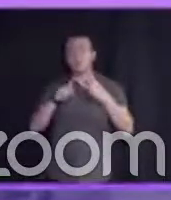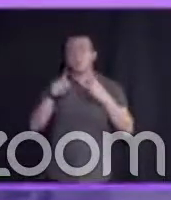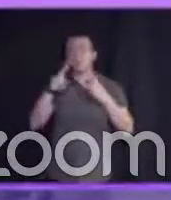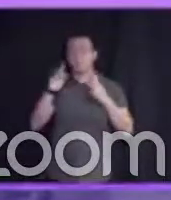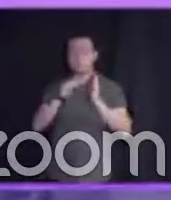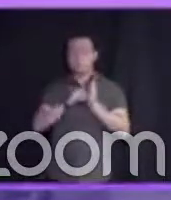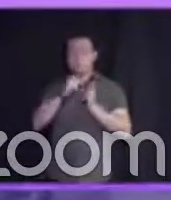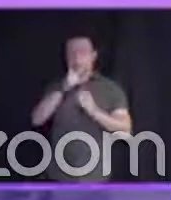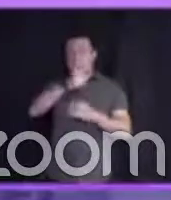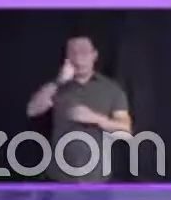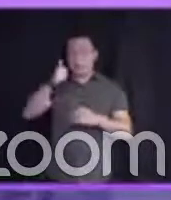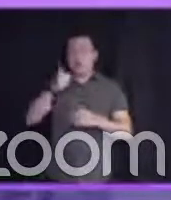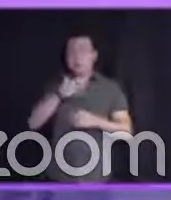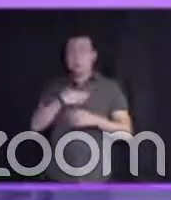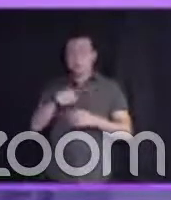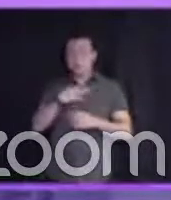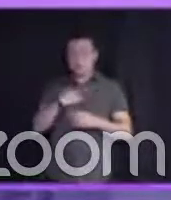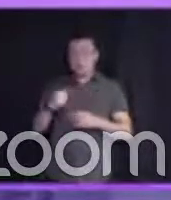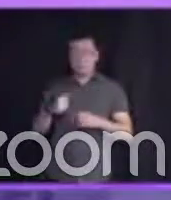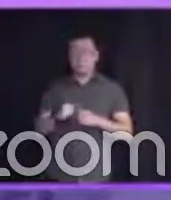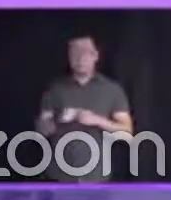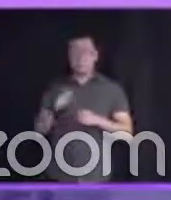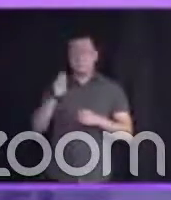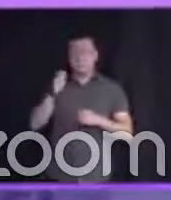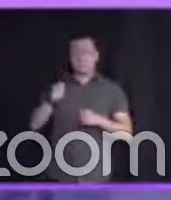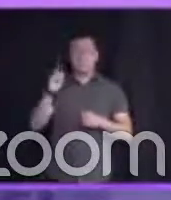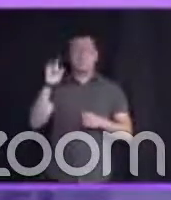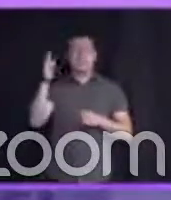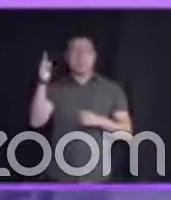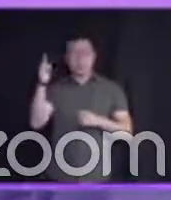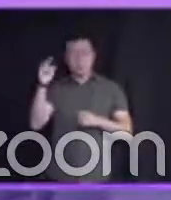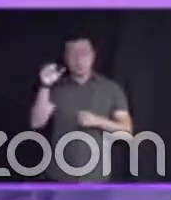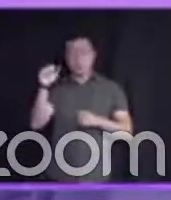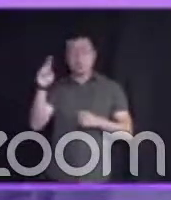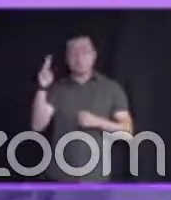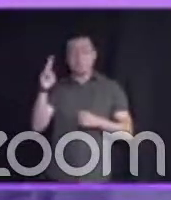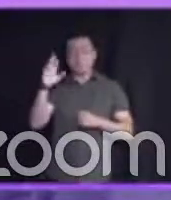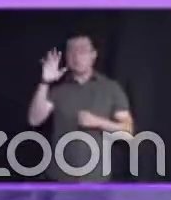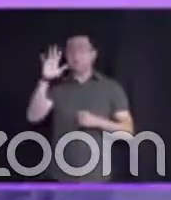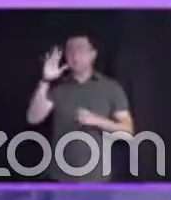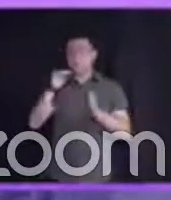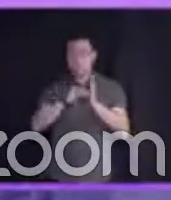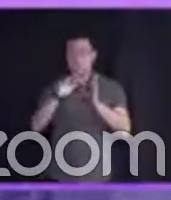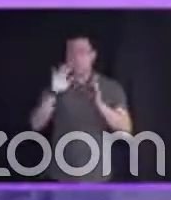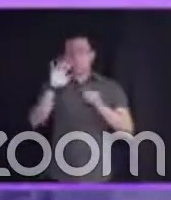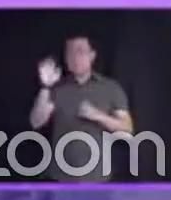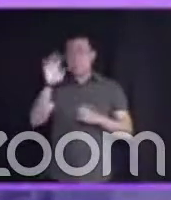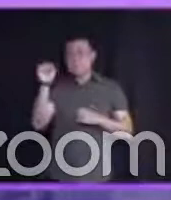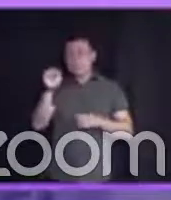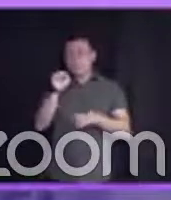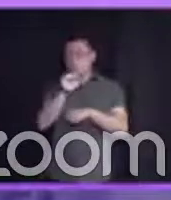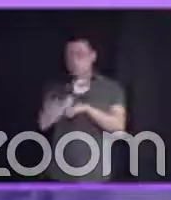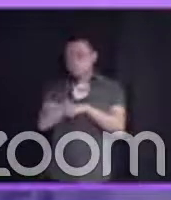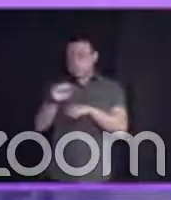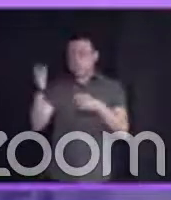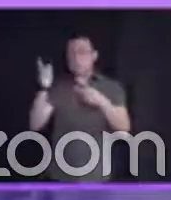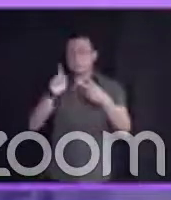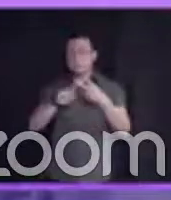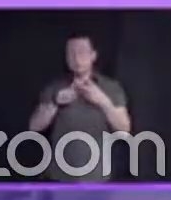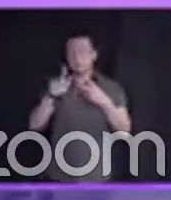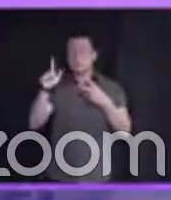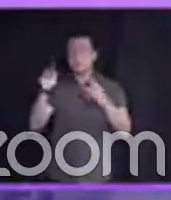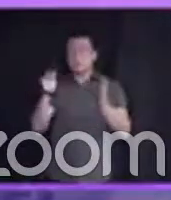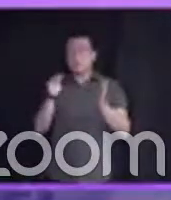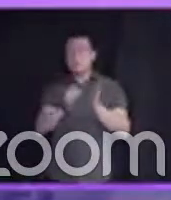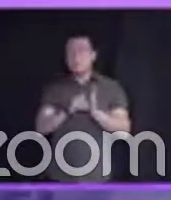Junio, precalificación. Julio, ya empiezan 5,500, 7,000 con coempresario y 2,000 por